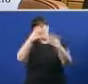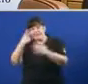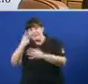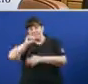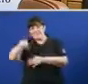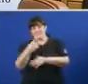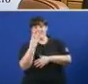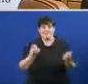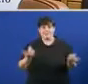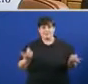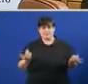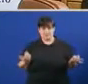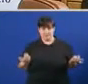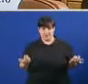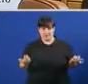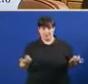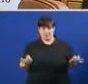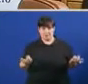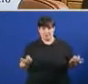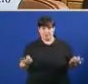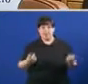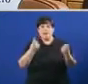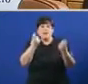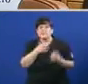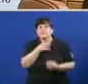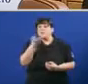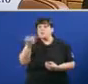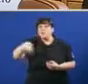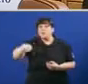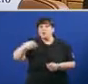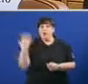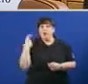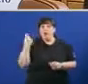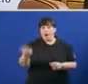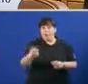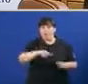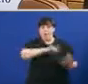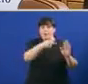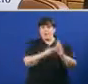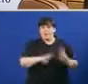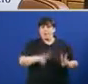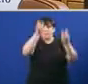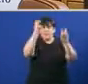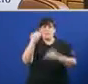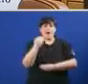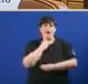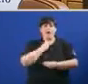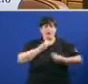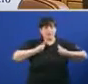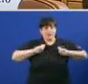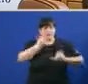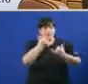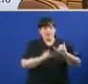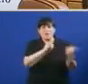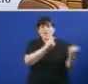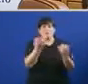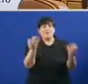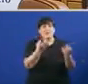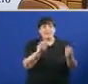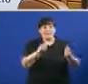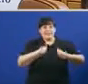154,9 días de espere. Pero mira, mande aprobar unha lei de garantías sanitarias que precisa derivar a sanidade privada